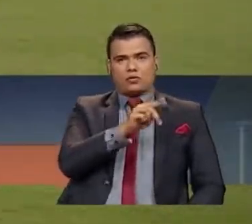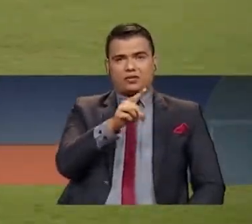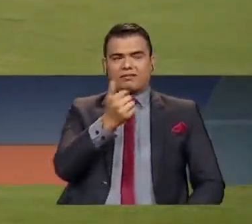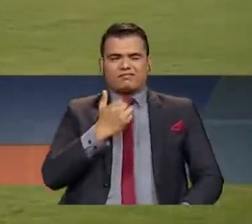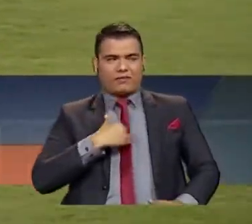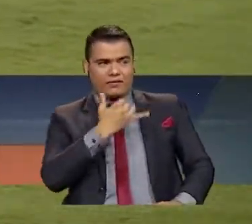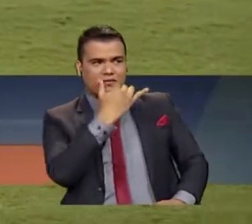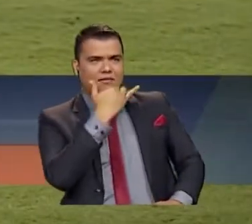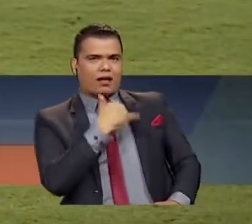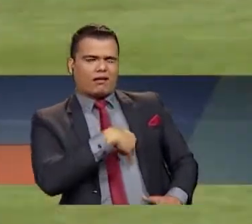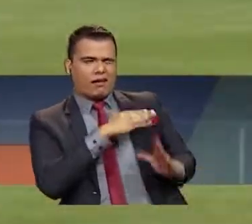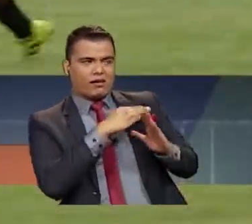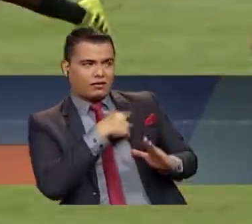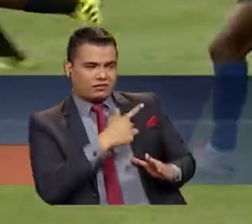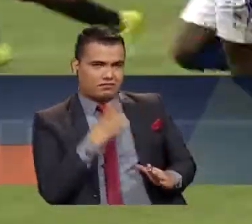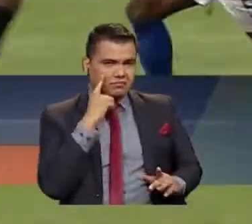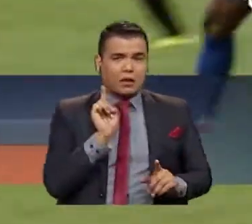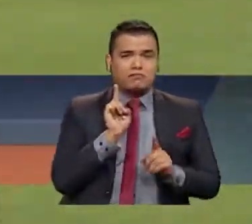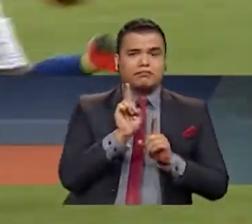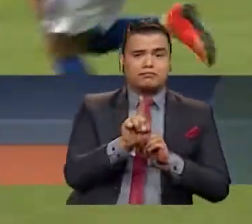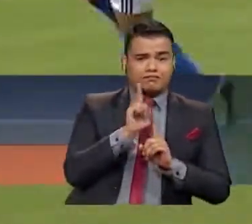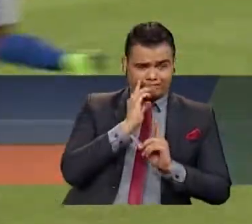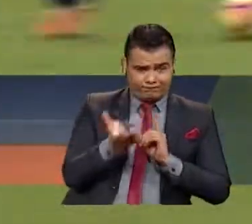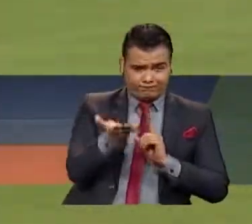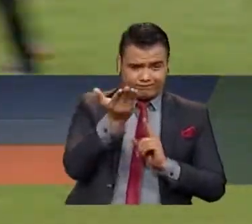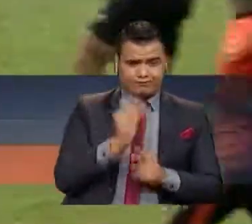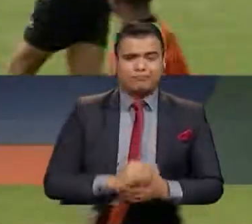rechazo del conjunto rival.